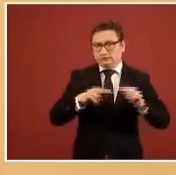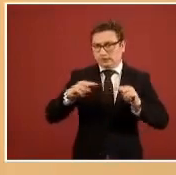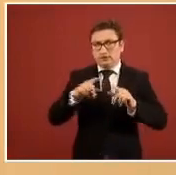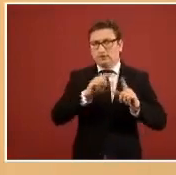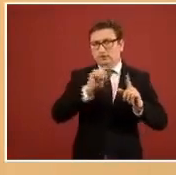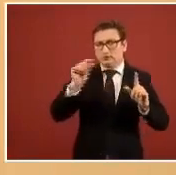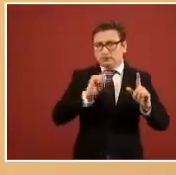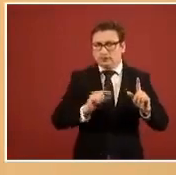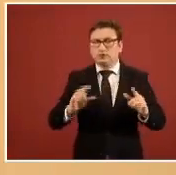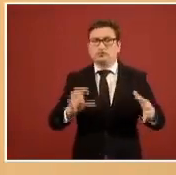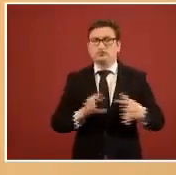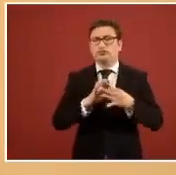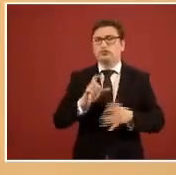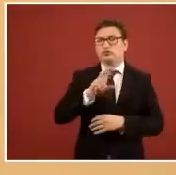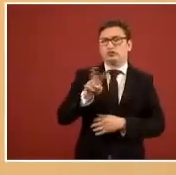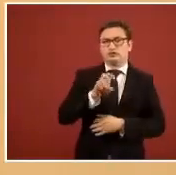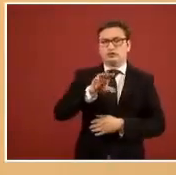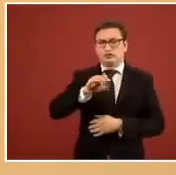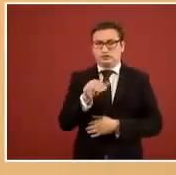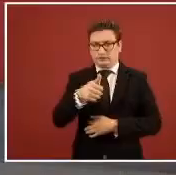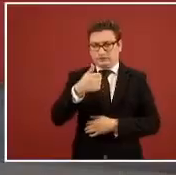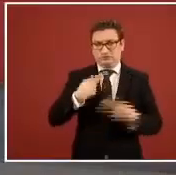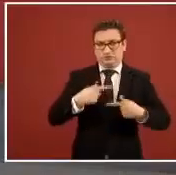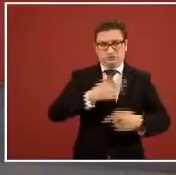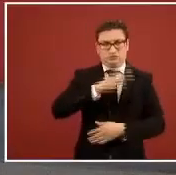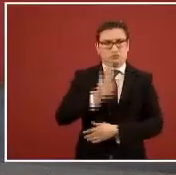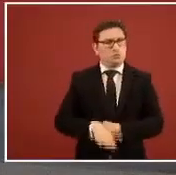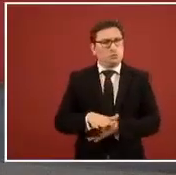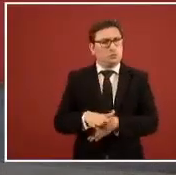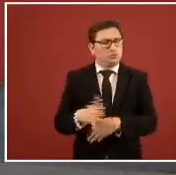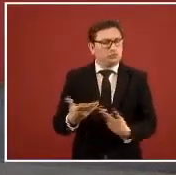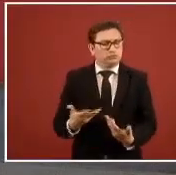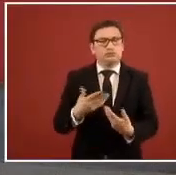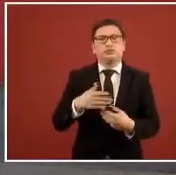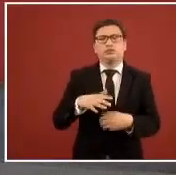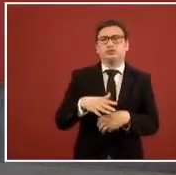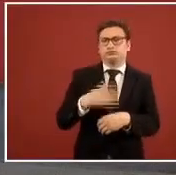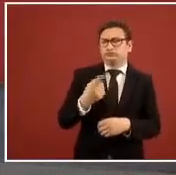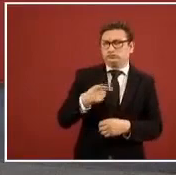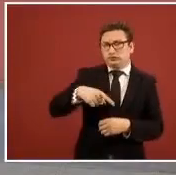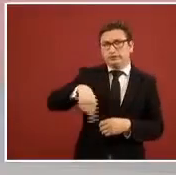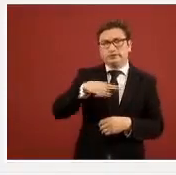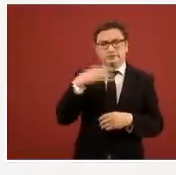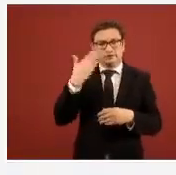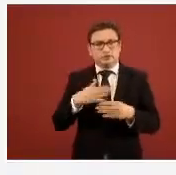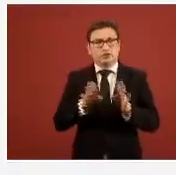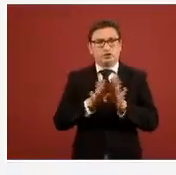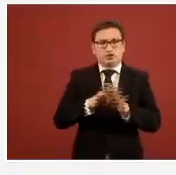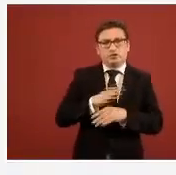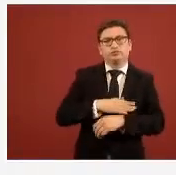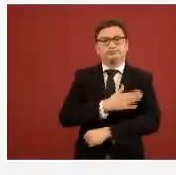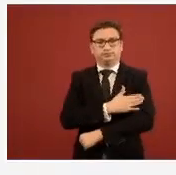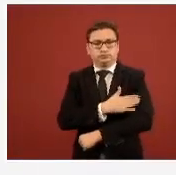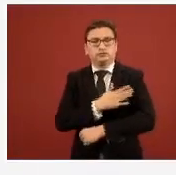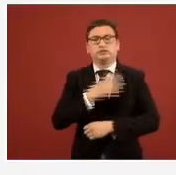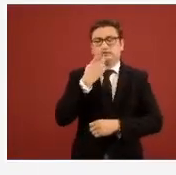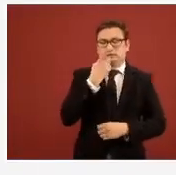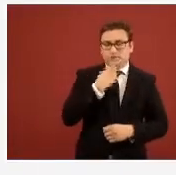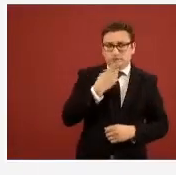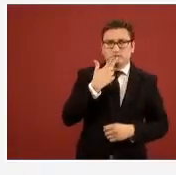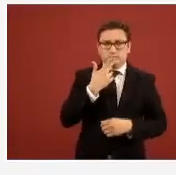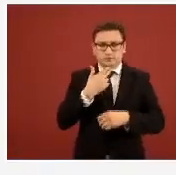comentábamos, 296 defunciones, en donde continúan las comorbilidades de hipertensión, diabetes